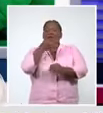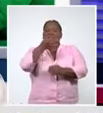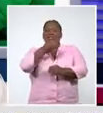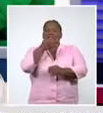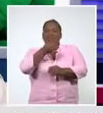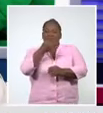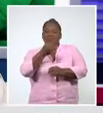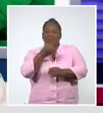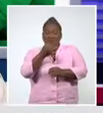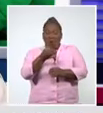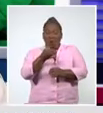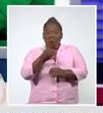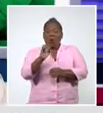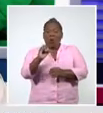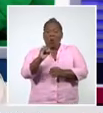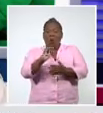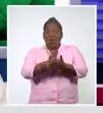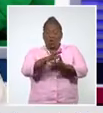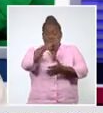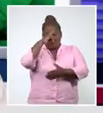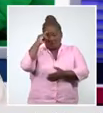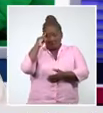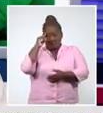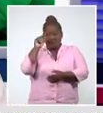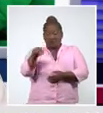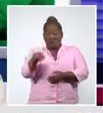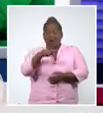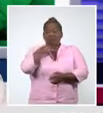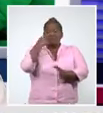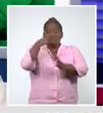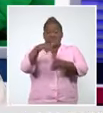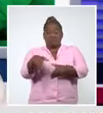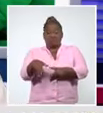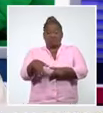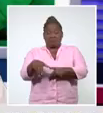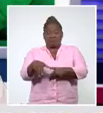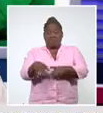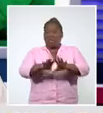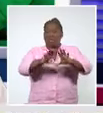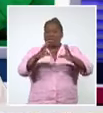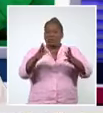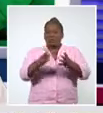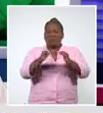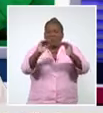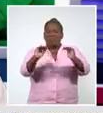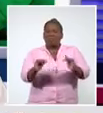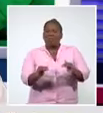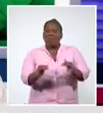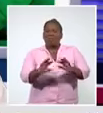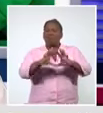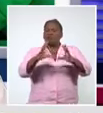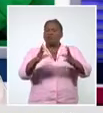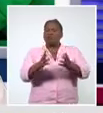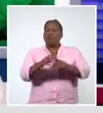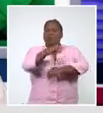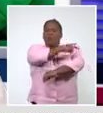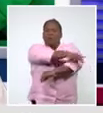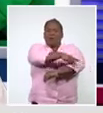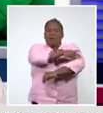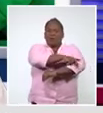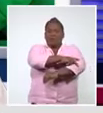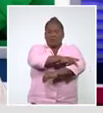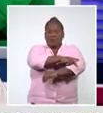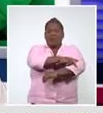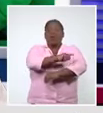en Ginebra. Los fallecimientos han decidido en todas las regiones. Plantean aquí que excepto en Asia